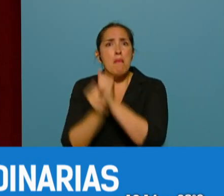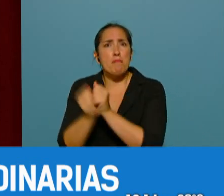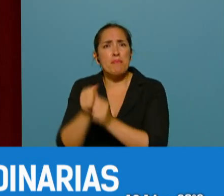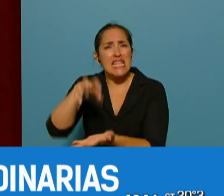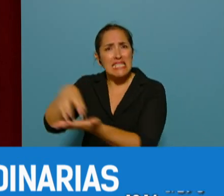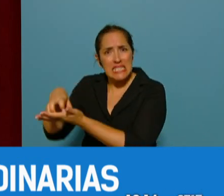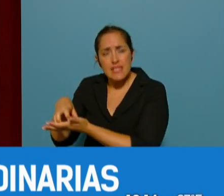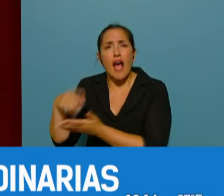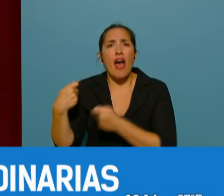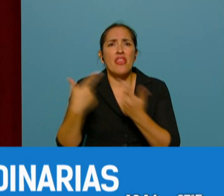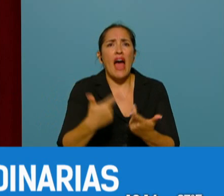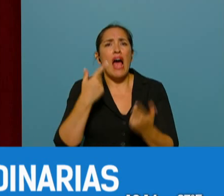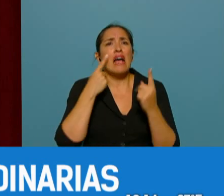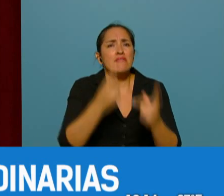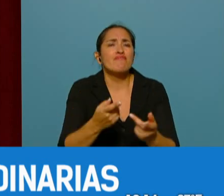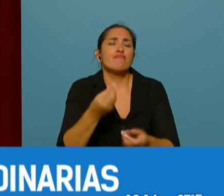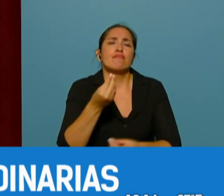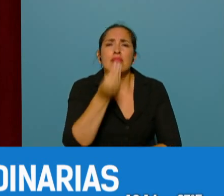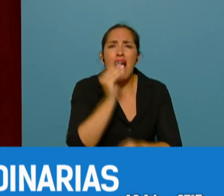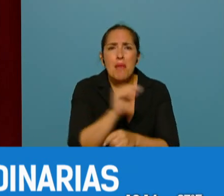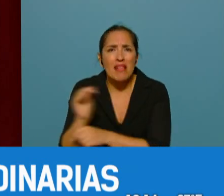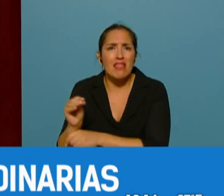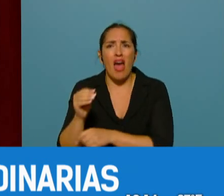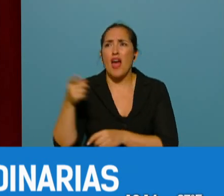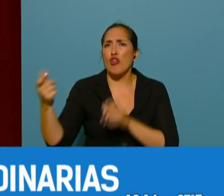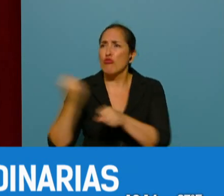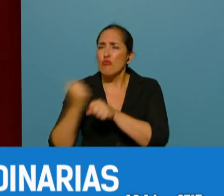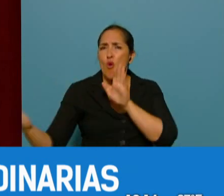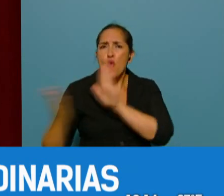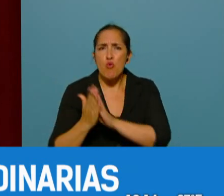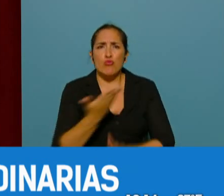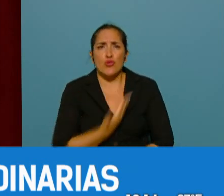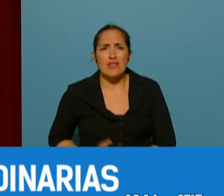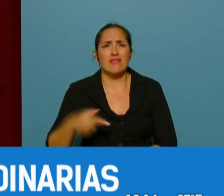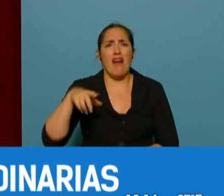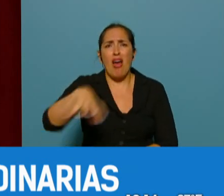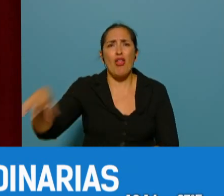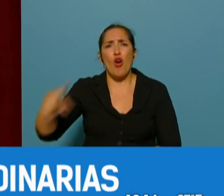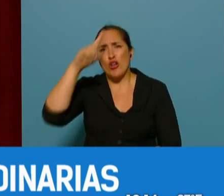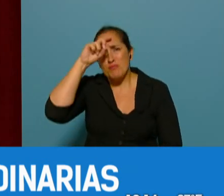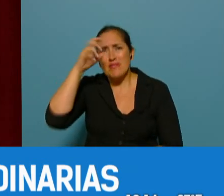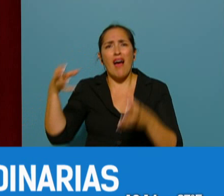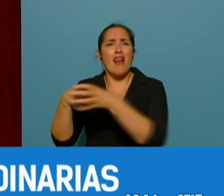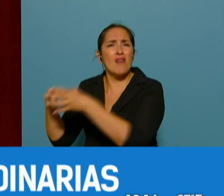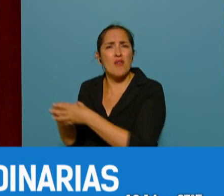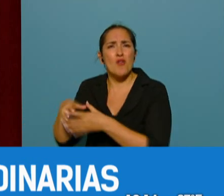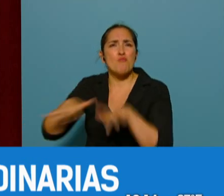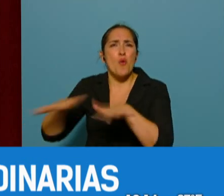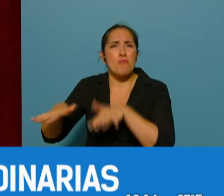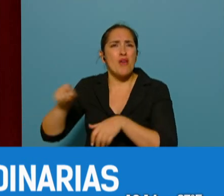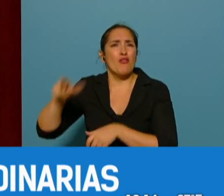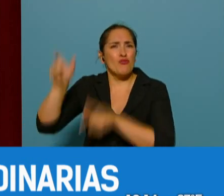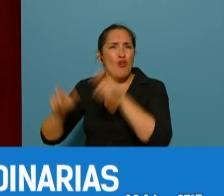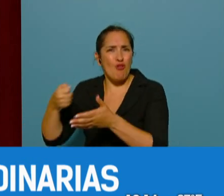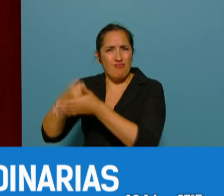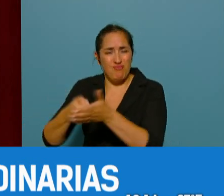movilizaron para brindar asistencia alimentaria de emergencia junto al Estado, organizaciones gremiales, iglesias y movimientos populares,